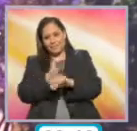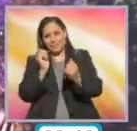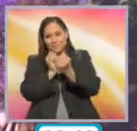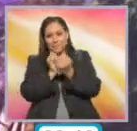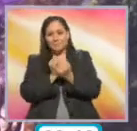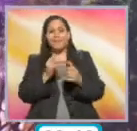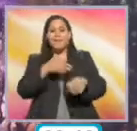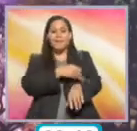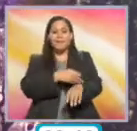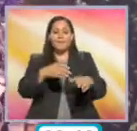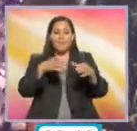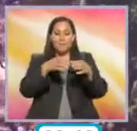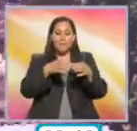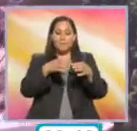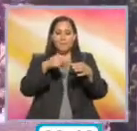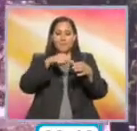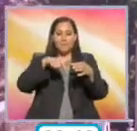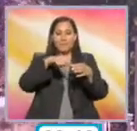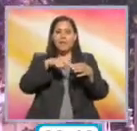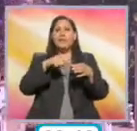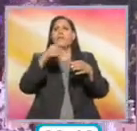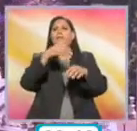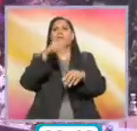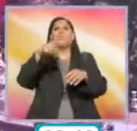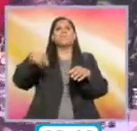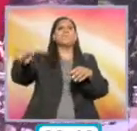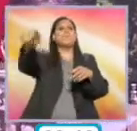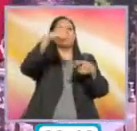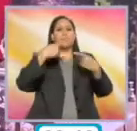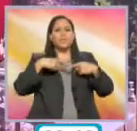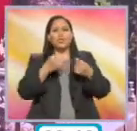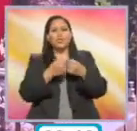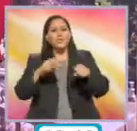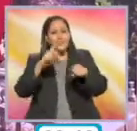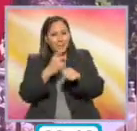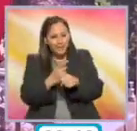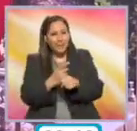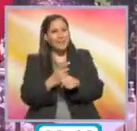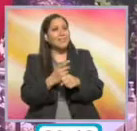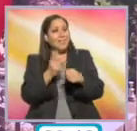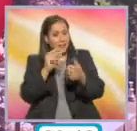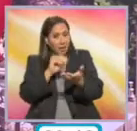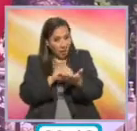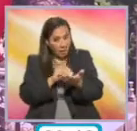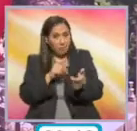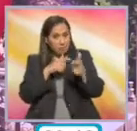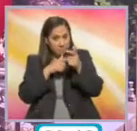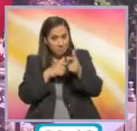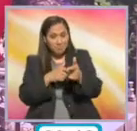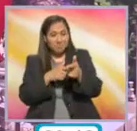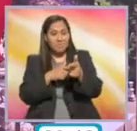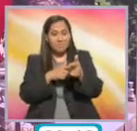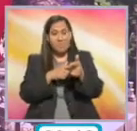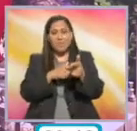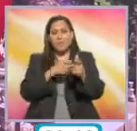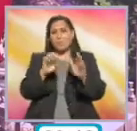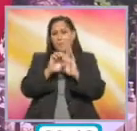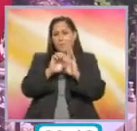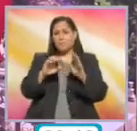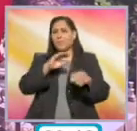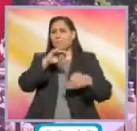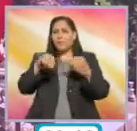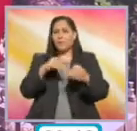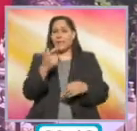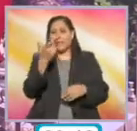el núcleo de la sociedad, ¿sigue siendo así? ¿Sigue siendo esta inspiración para que pues todos, pues como dices, o sea,